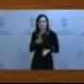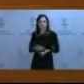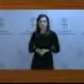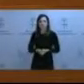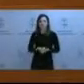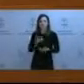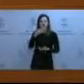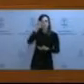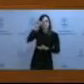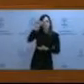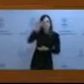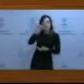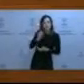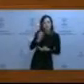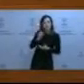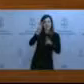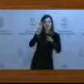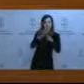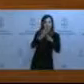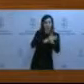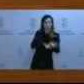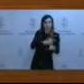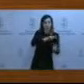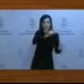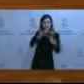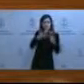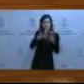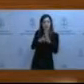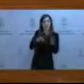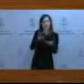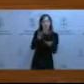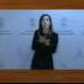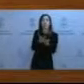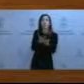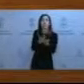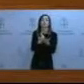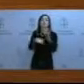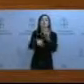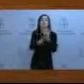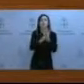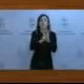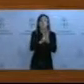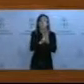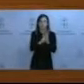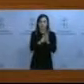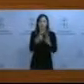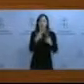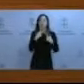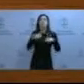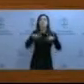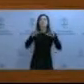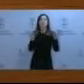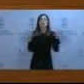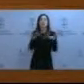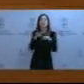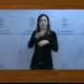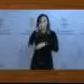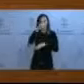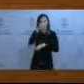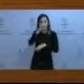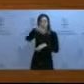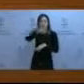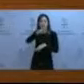hablar en el anterior asunto que se debatía, que era una proposición de ley, a la portavoz, en este caso del Grupo Socialista, que era doña Nuria de